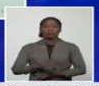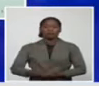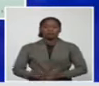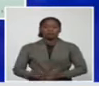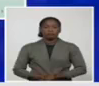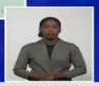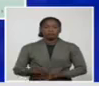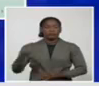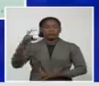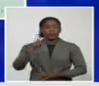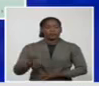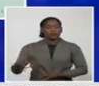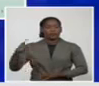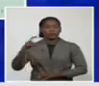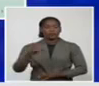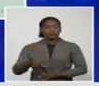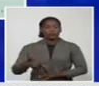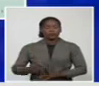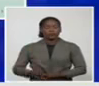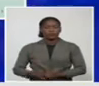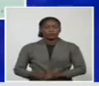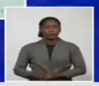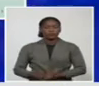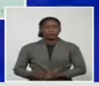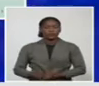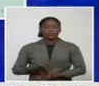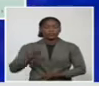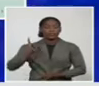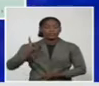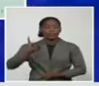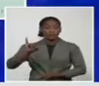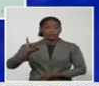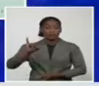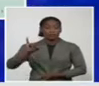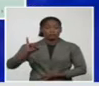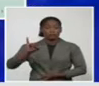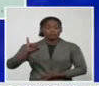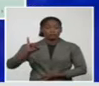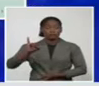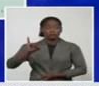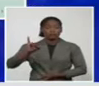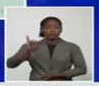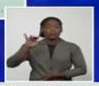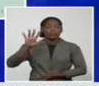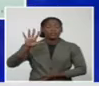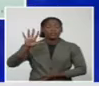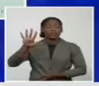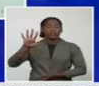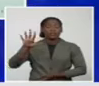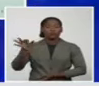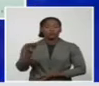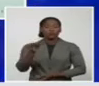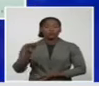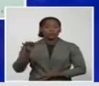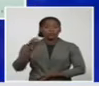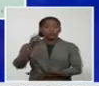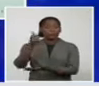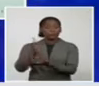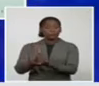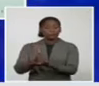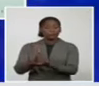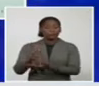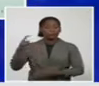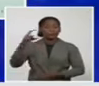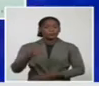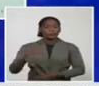Camagüey se confirman 6 casos importados, 5 del municipio de Camagüey y 1